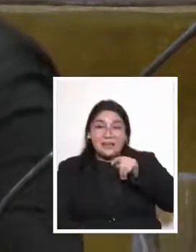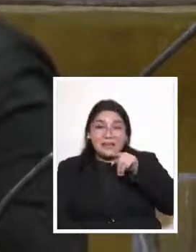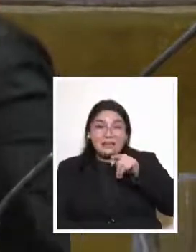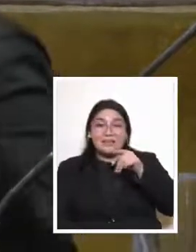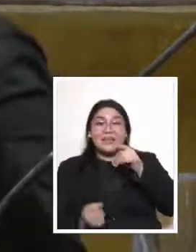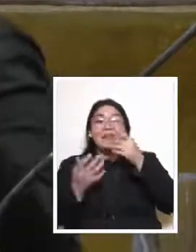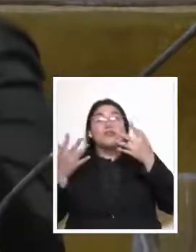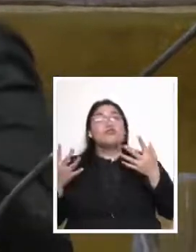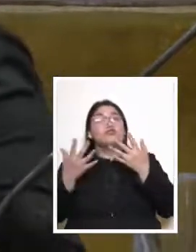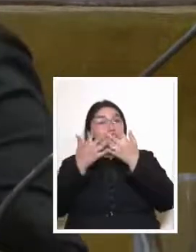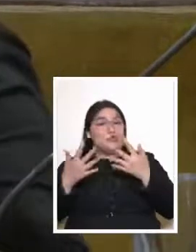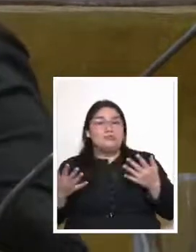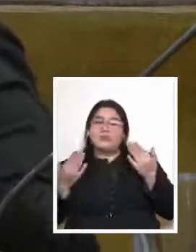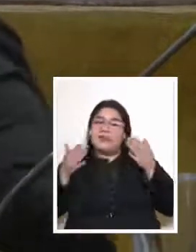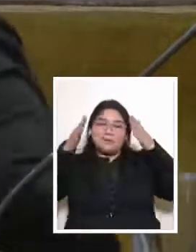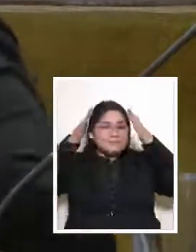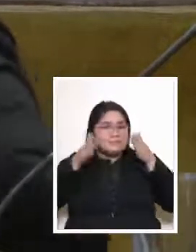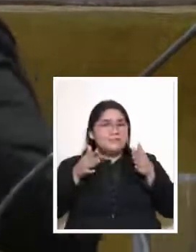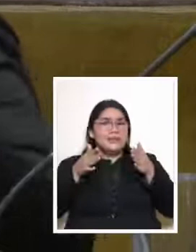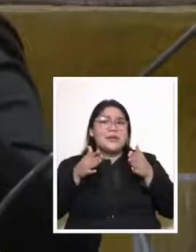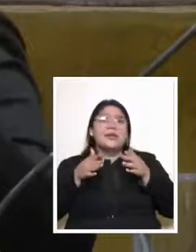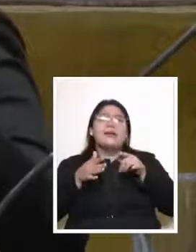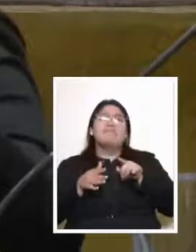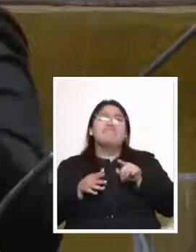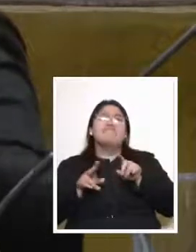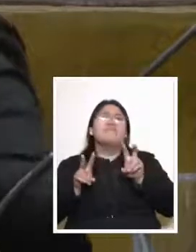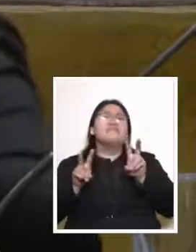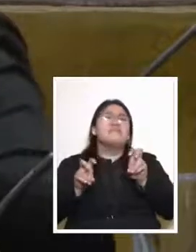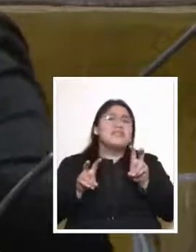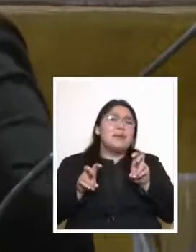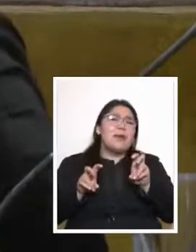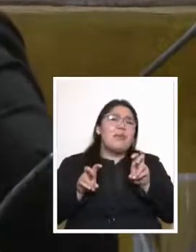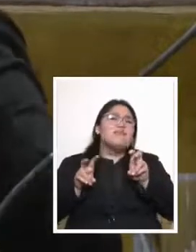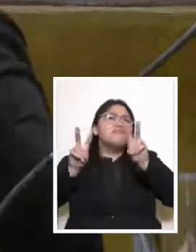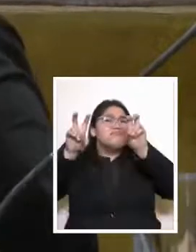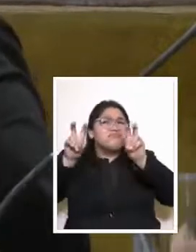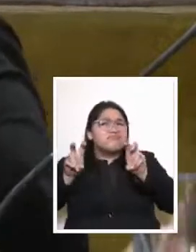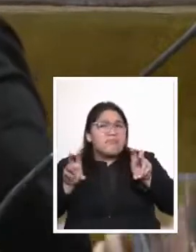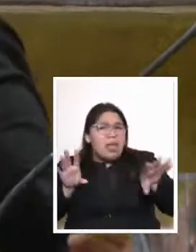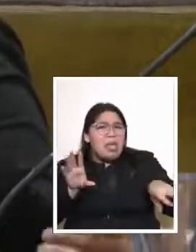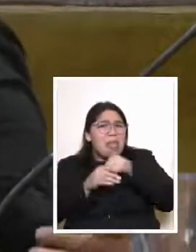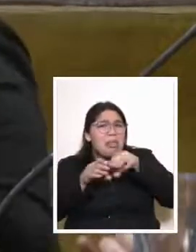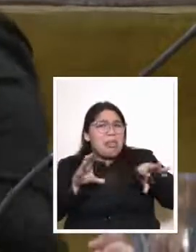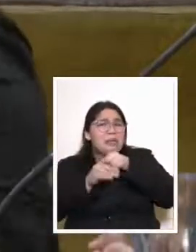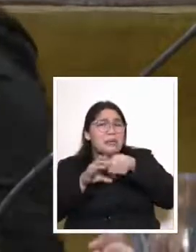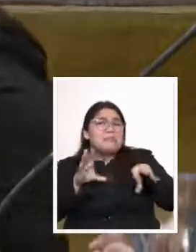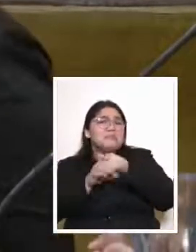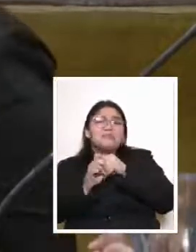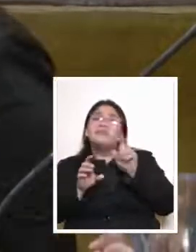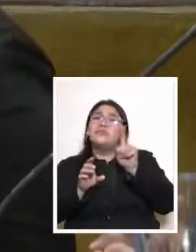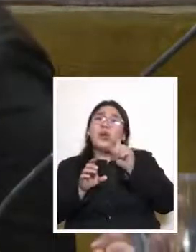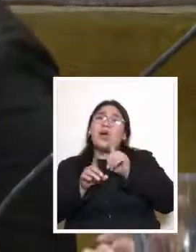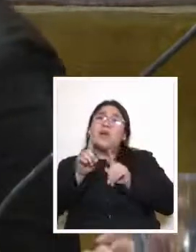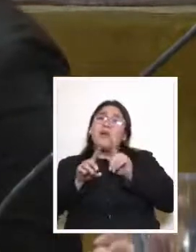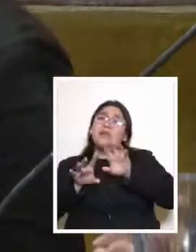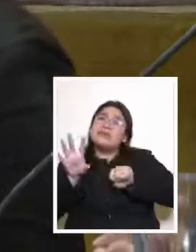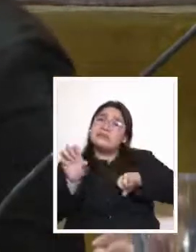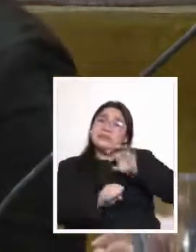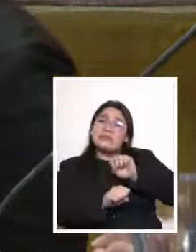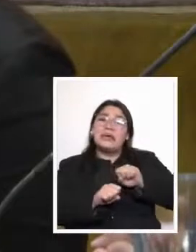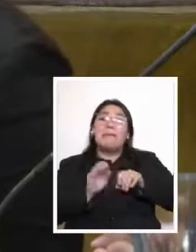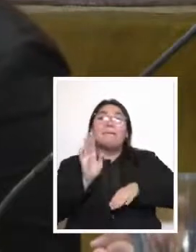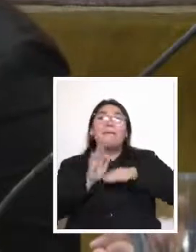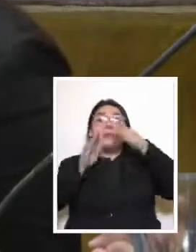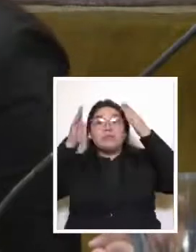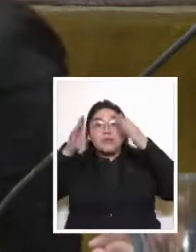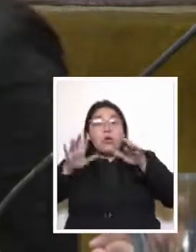que enfocar. Quitemos un poco de contenido y enfoquémoslo en lo esencial o en lo que les gustaría